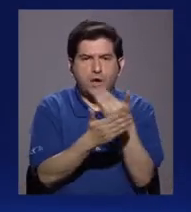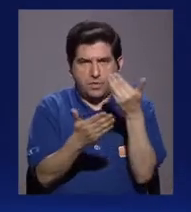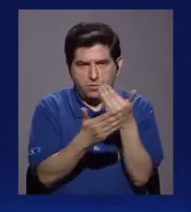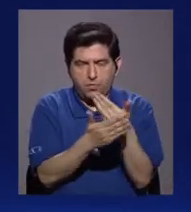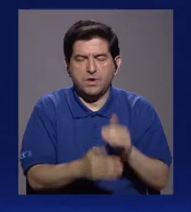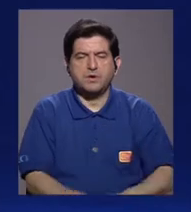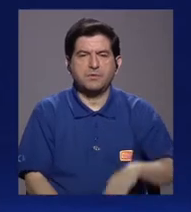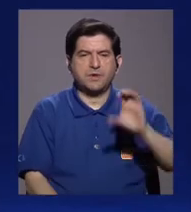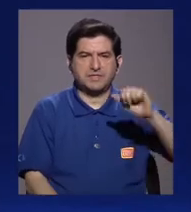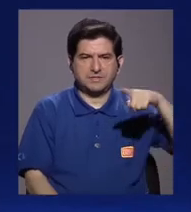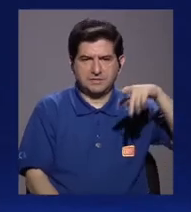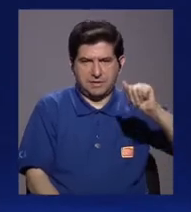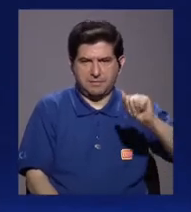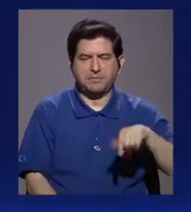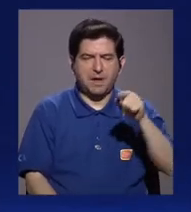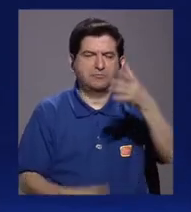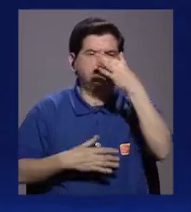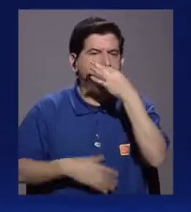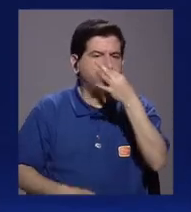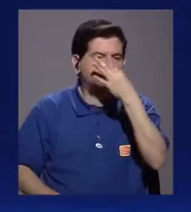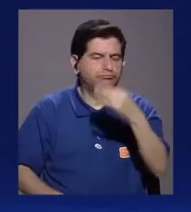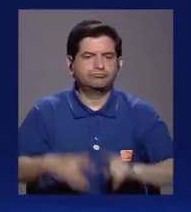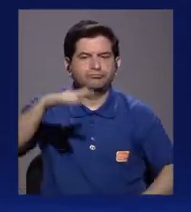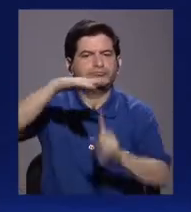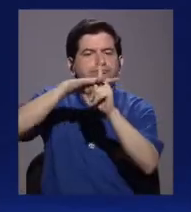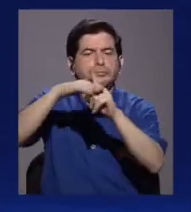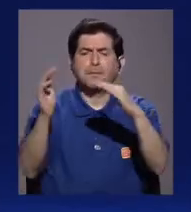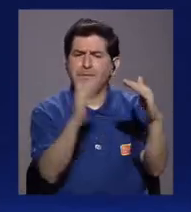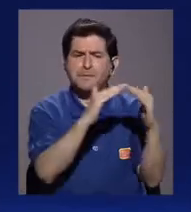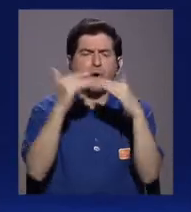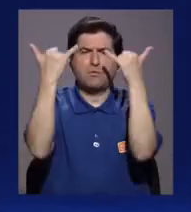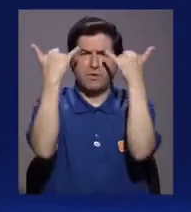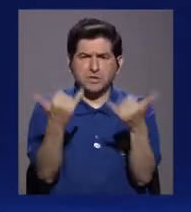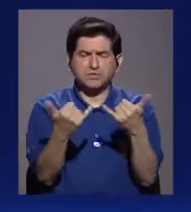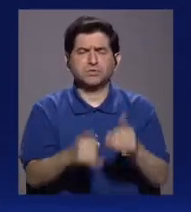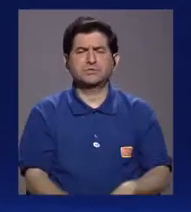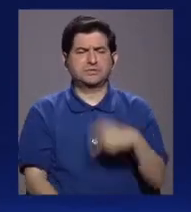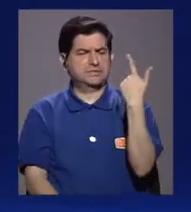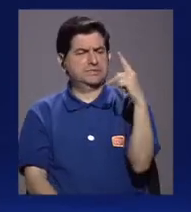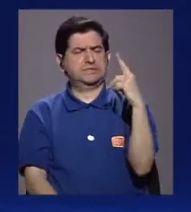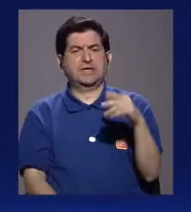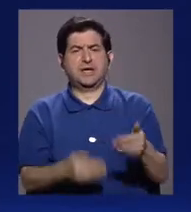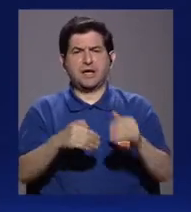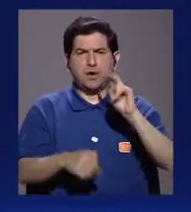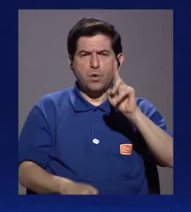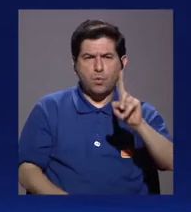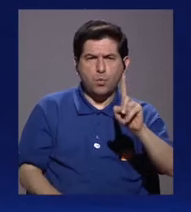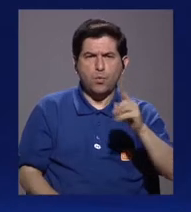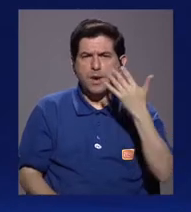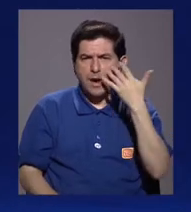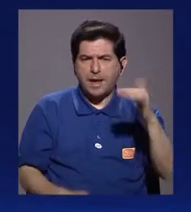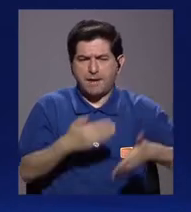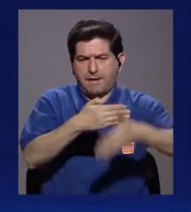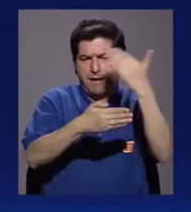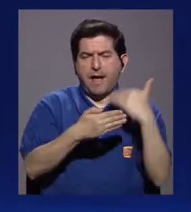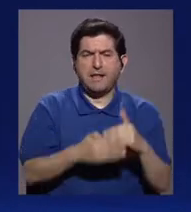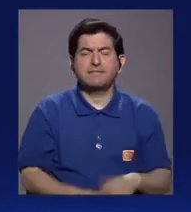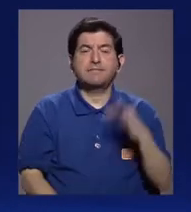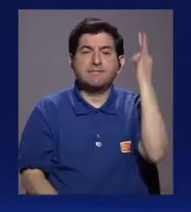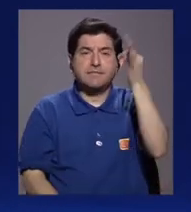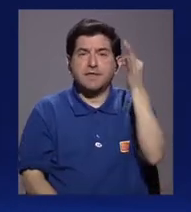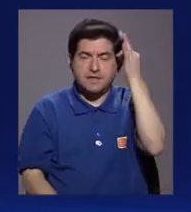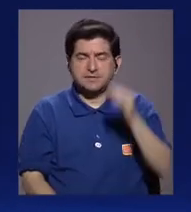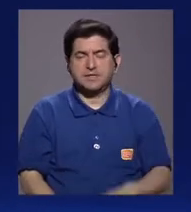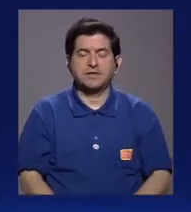nueva cepa de influenza y la población ya estuvo expuesta a una cepa parecida eso se le